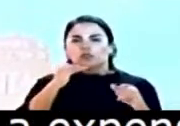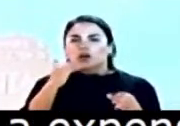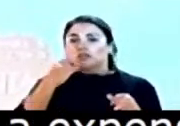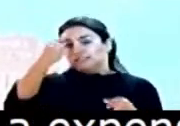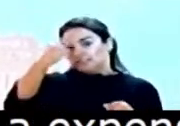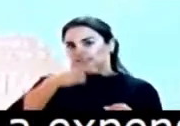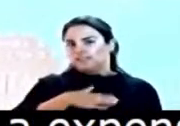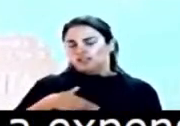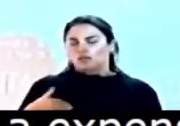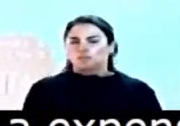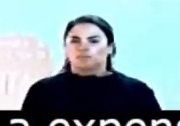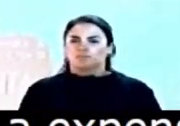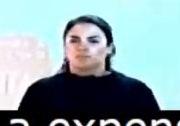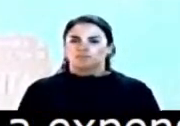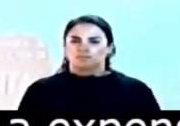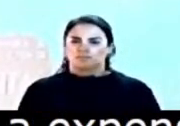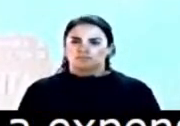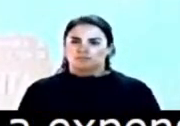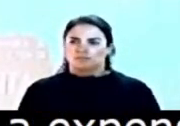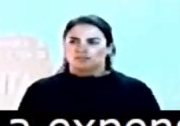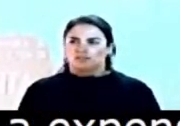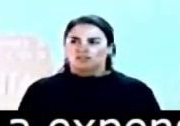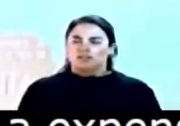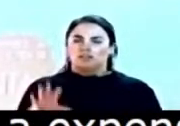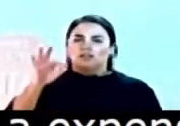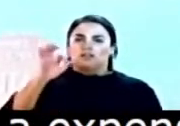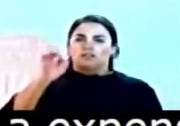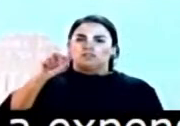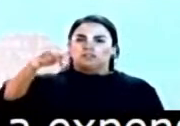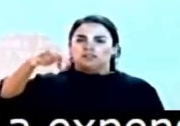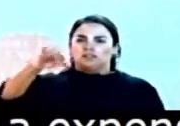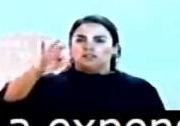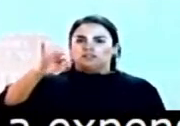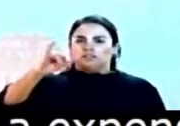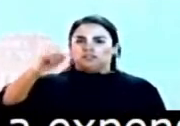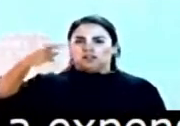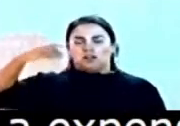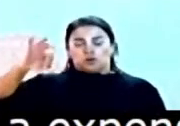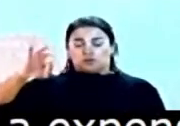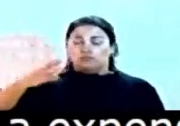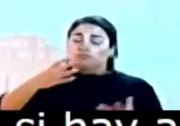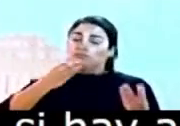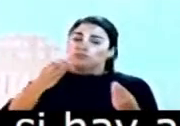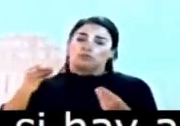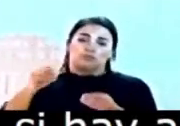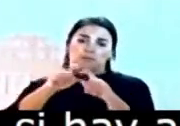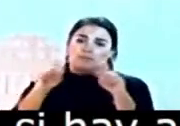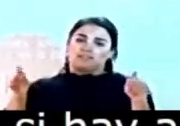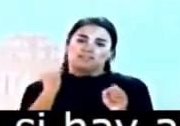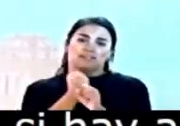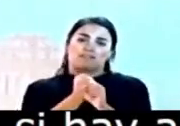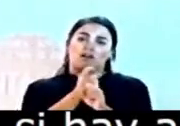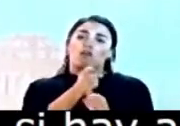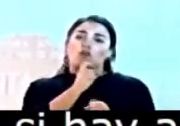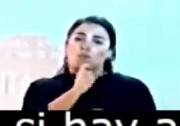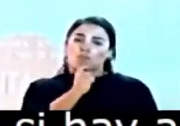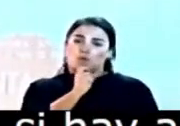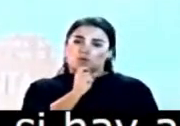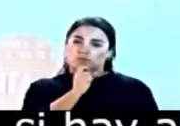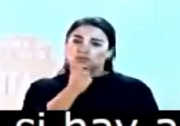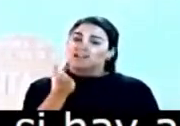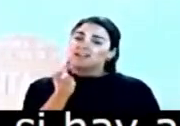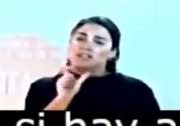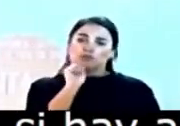cuáles son. Santiago, sabes que muchas empresas trabajan con cláusulas de confidencialidad. Esas cláusulas